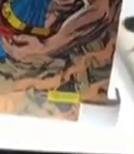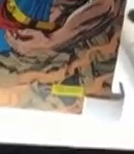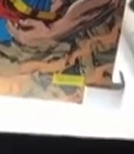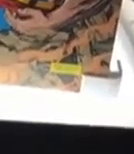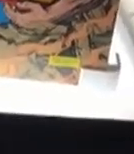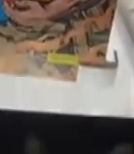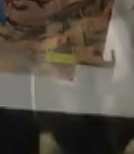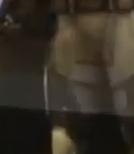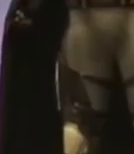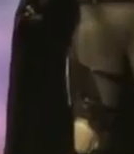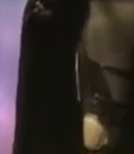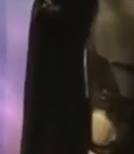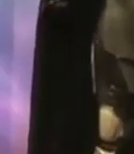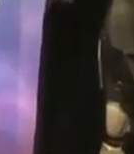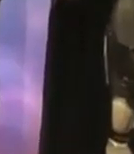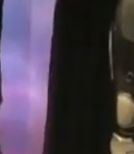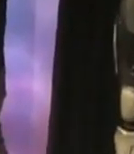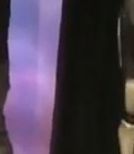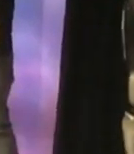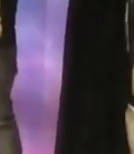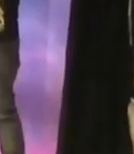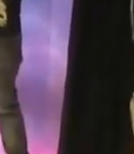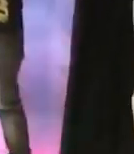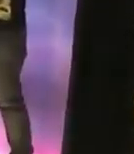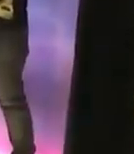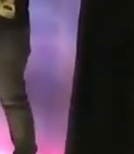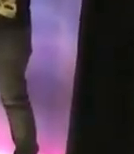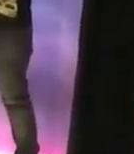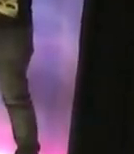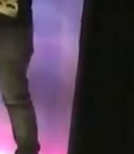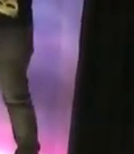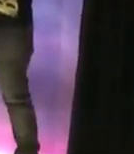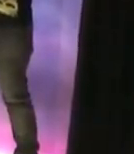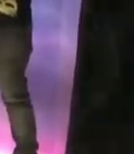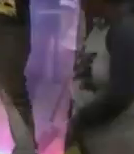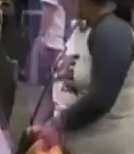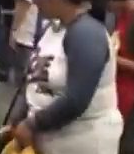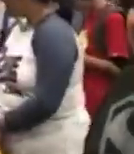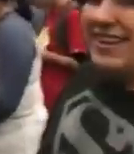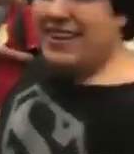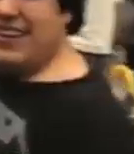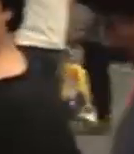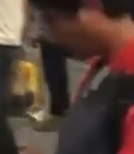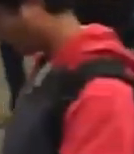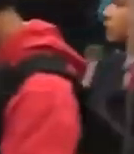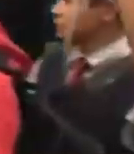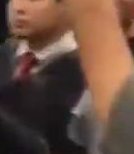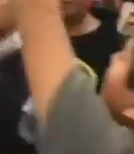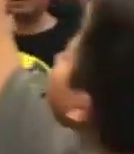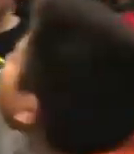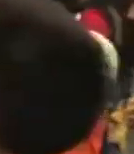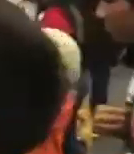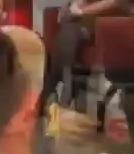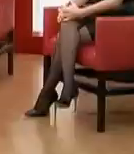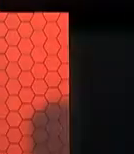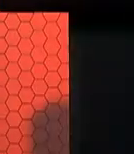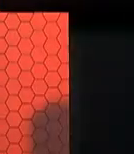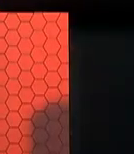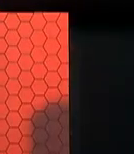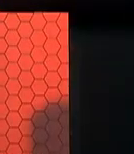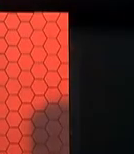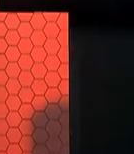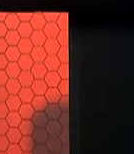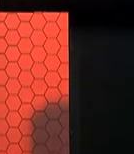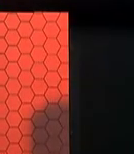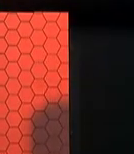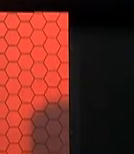será utilizado para apoyar a los damnificados del pasado sismo del 19 de septiembre. Para México al Día, Antonio López. Este lunes a las